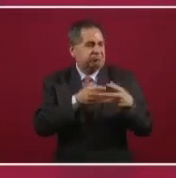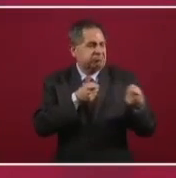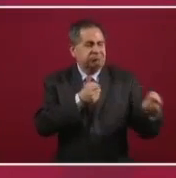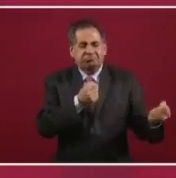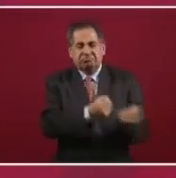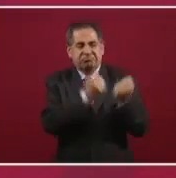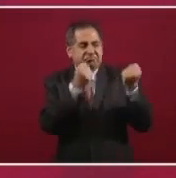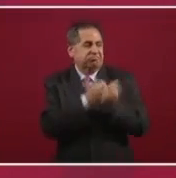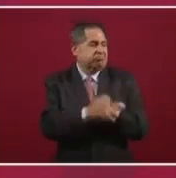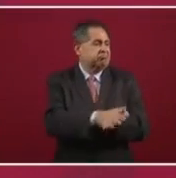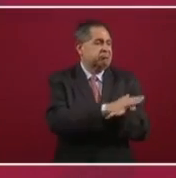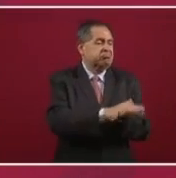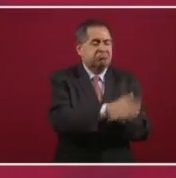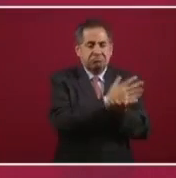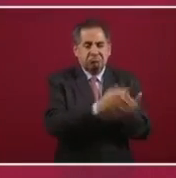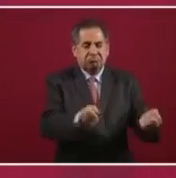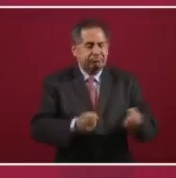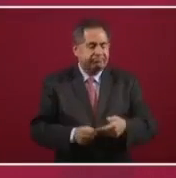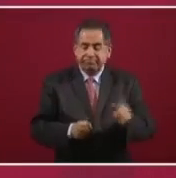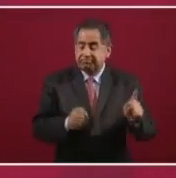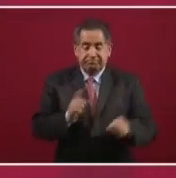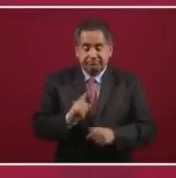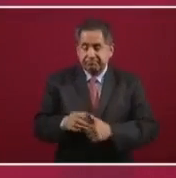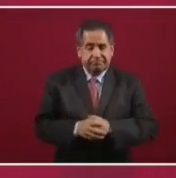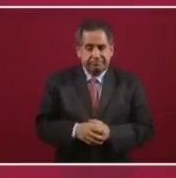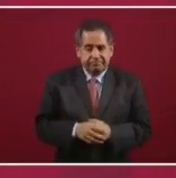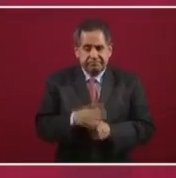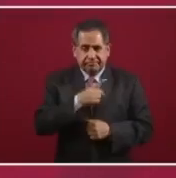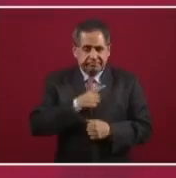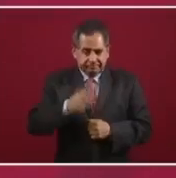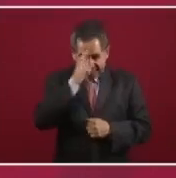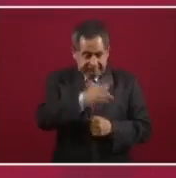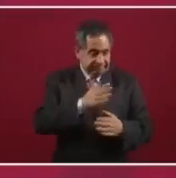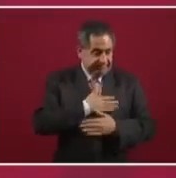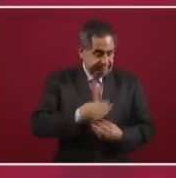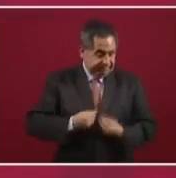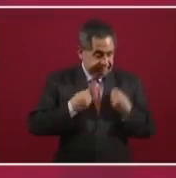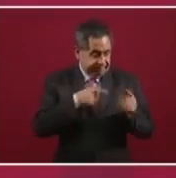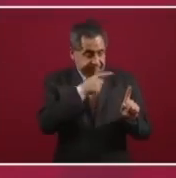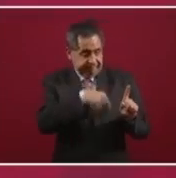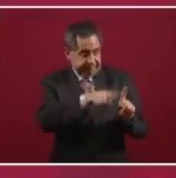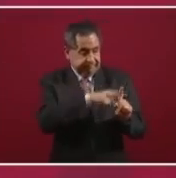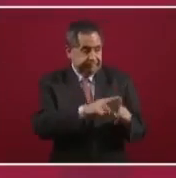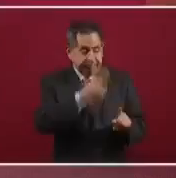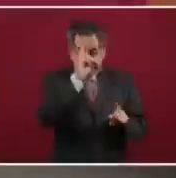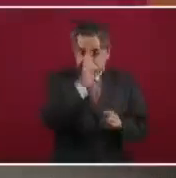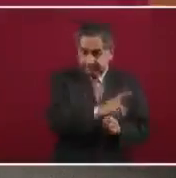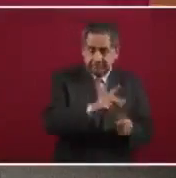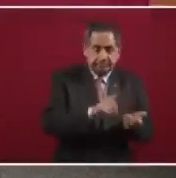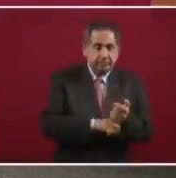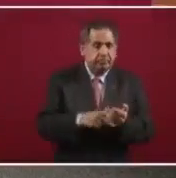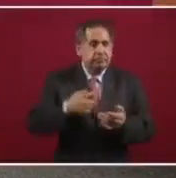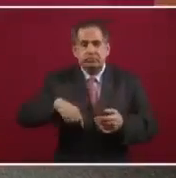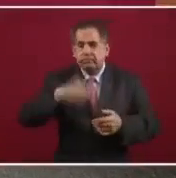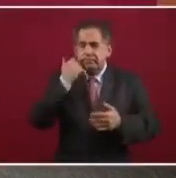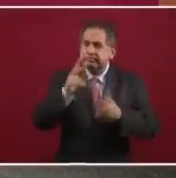al exterminio, que vamos a respetar las vidas, que apostamos a la